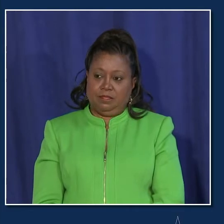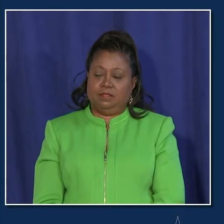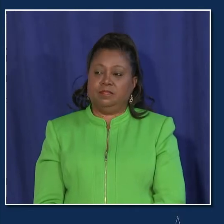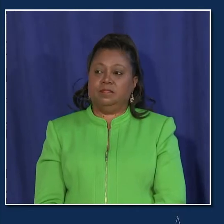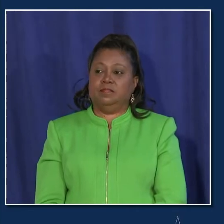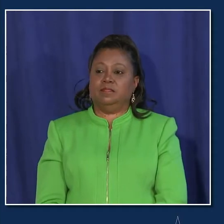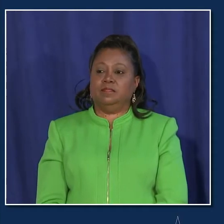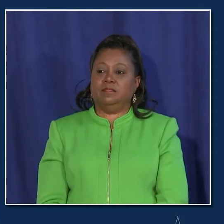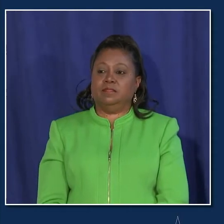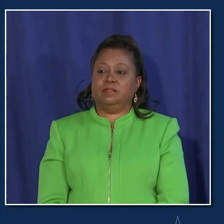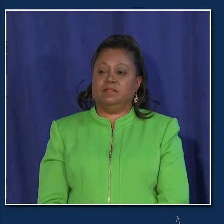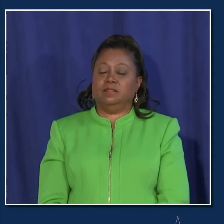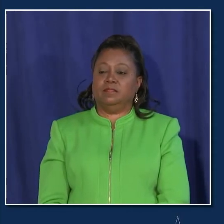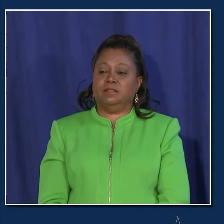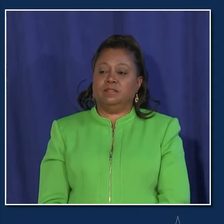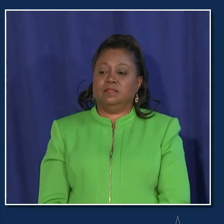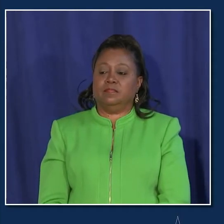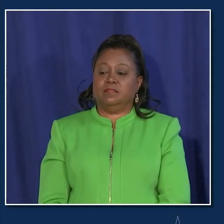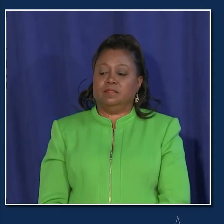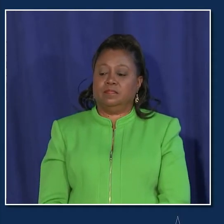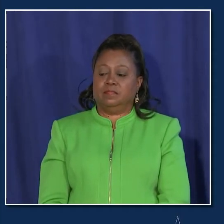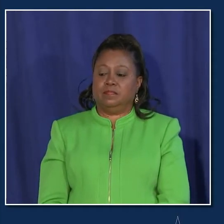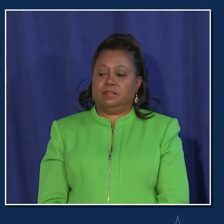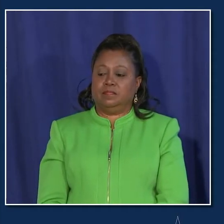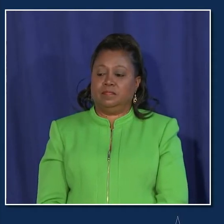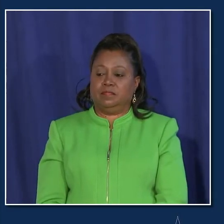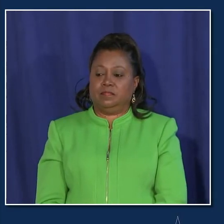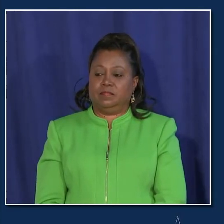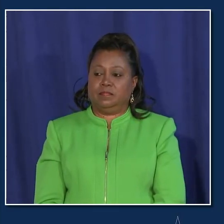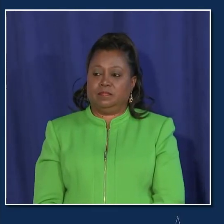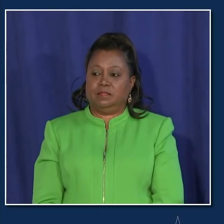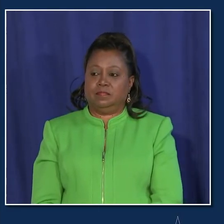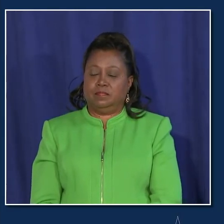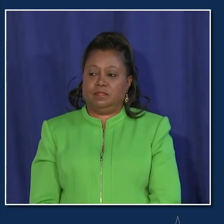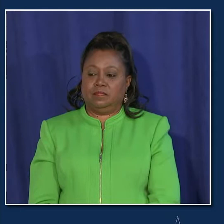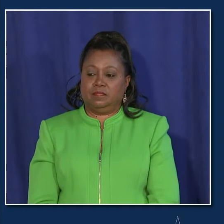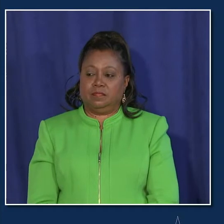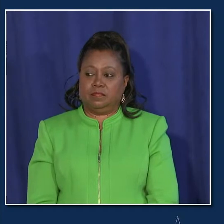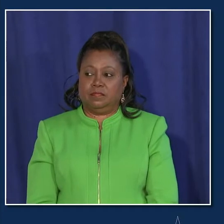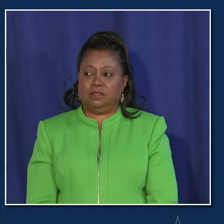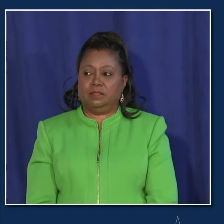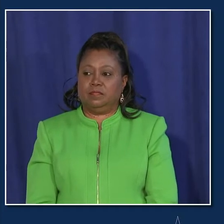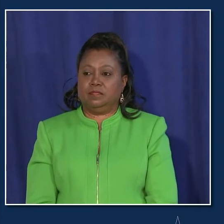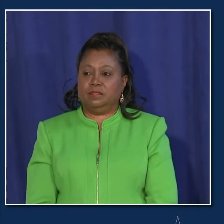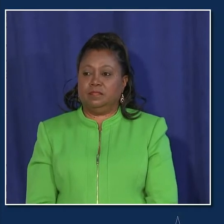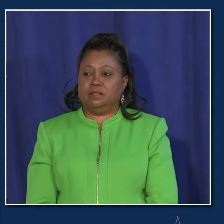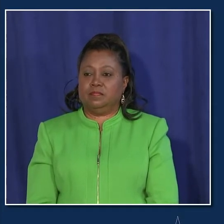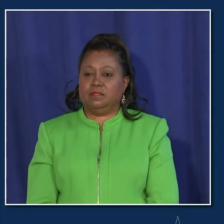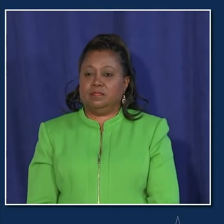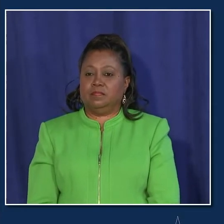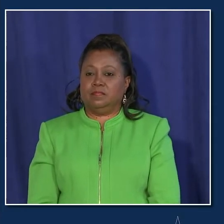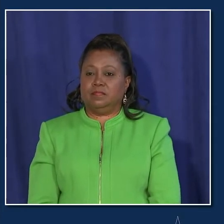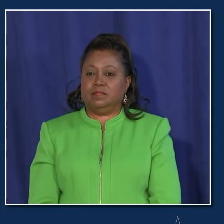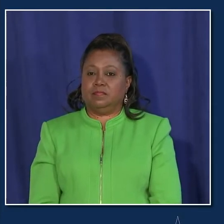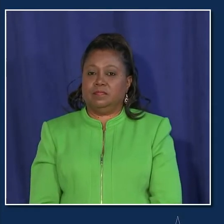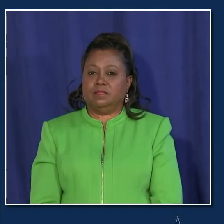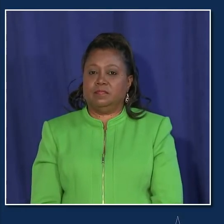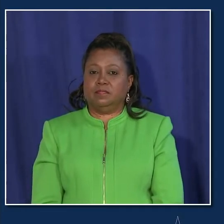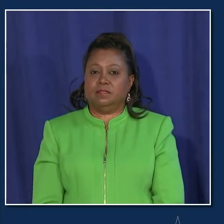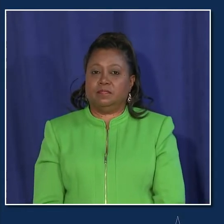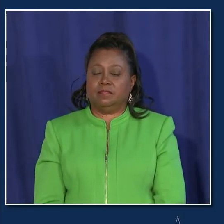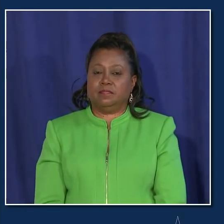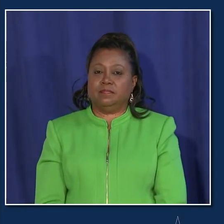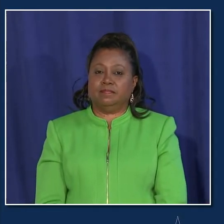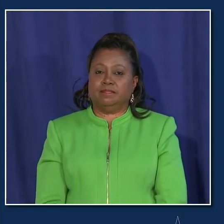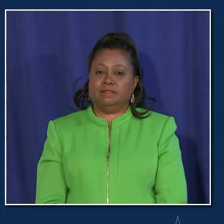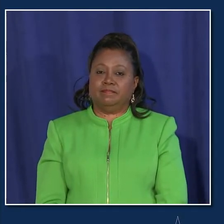chicago.gov/@home. Tan sencillo como eso. Por favor, no se demore más y vacúnese hoy mismo. Y por favor,